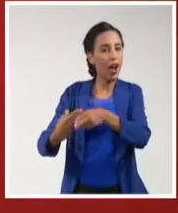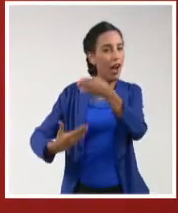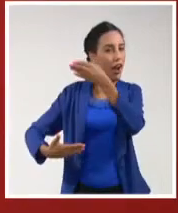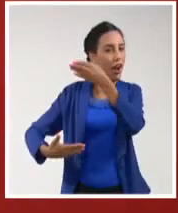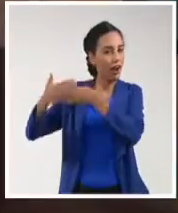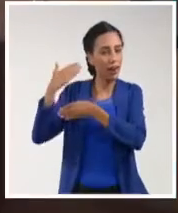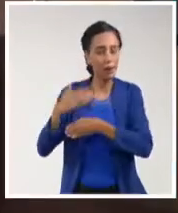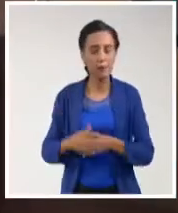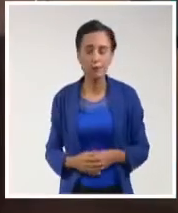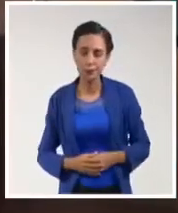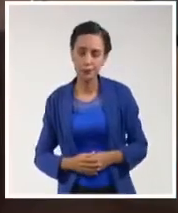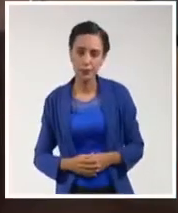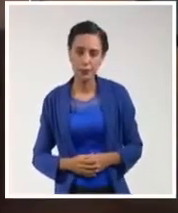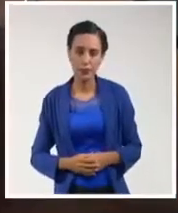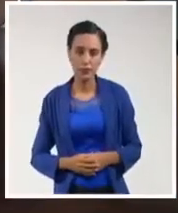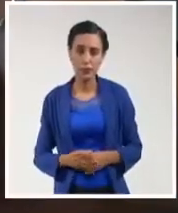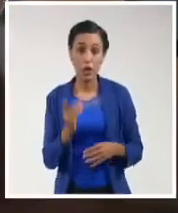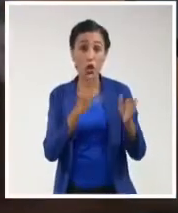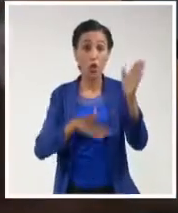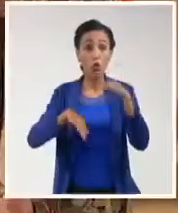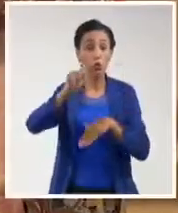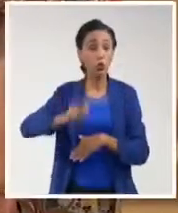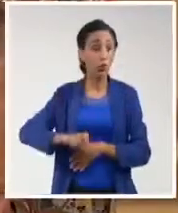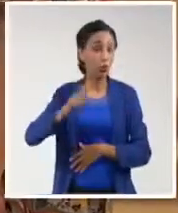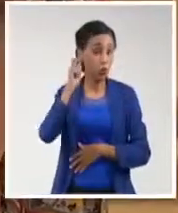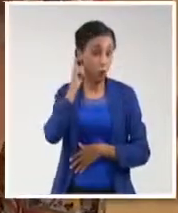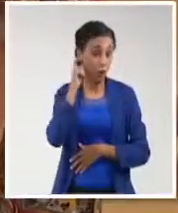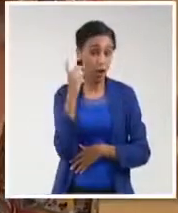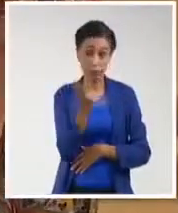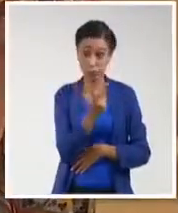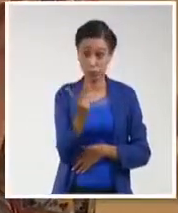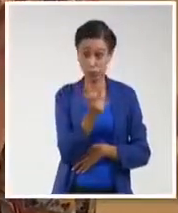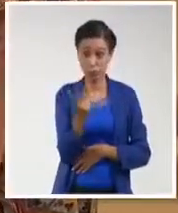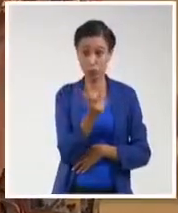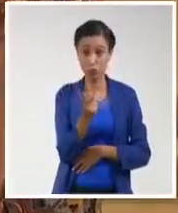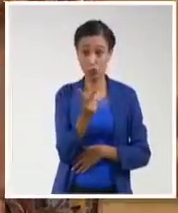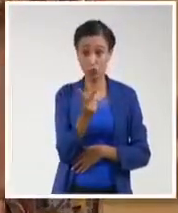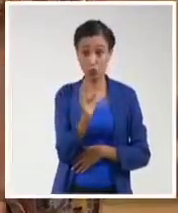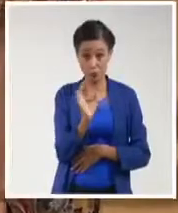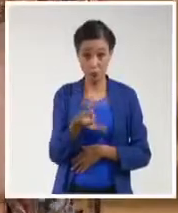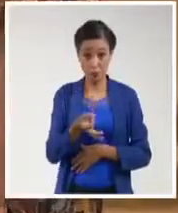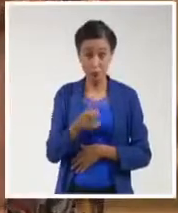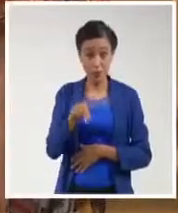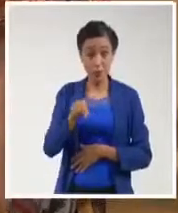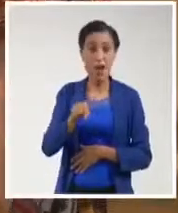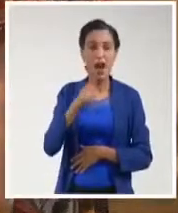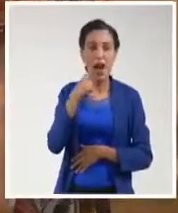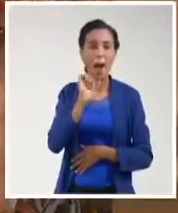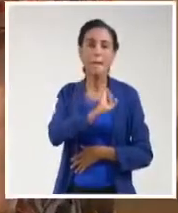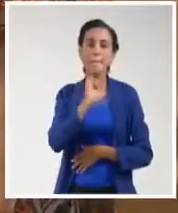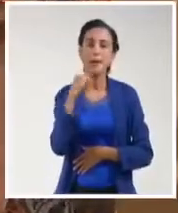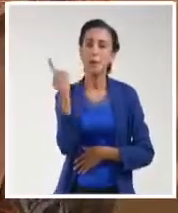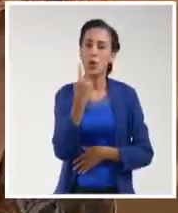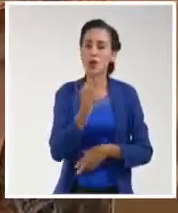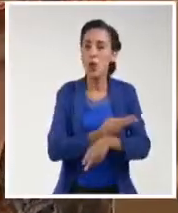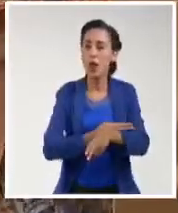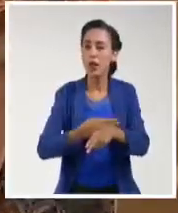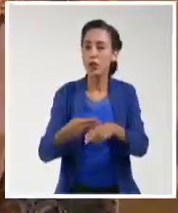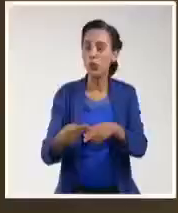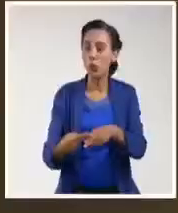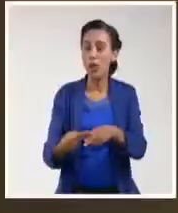doctoras Francisca López Ibeira y Mildred del Carmen de la Torre Molina, Premios Nacionales de Historia